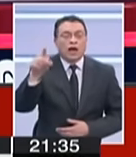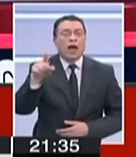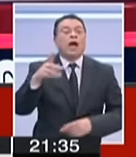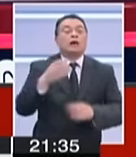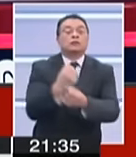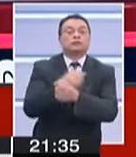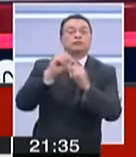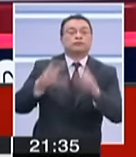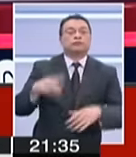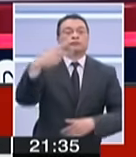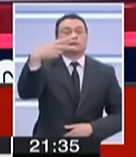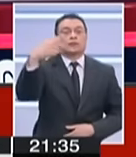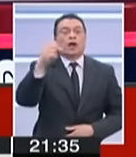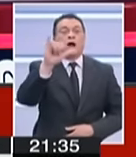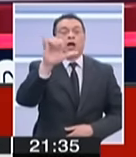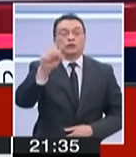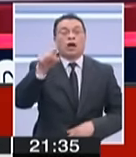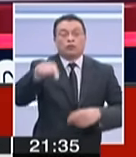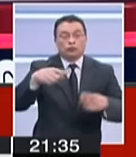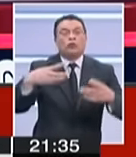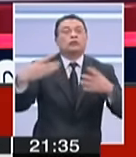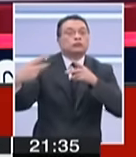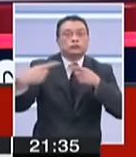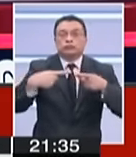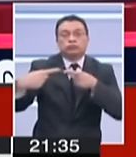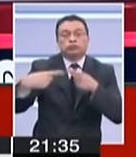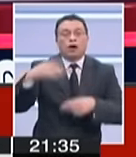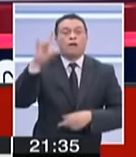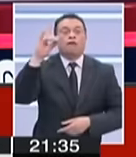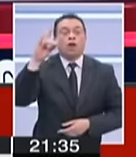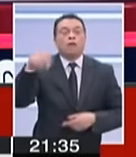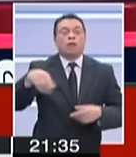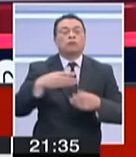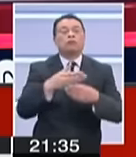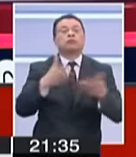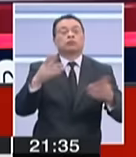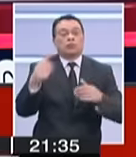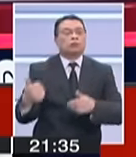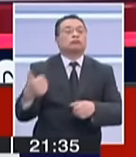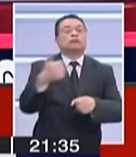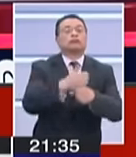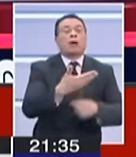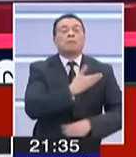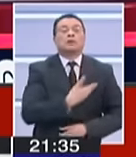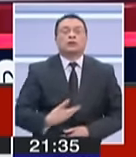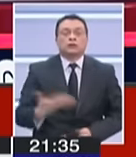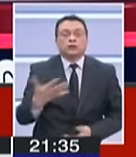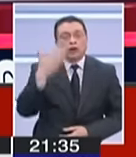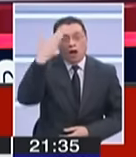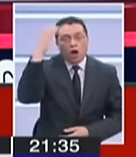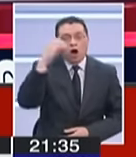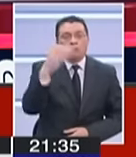cargo de agente de la Haya en medio del diferendo con Bolivia para asumir una candidatura presidencial?